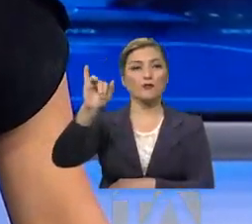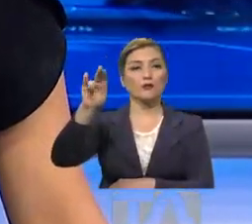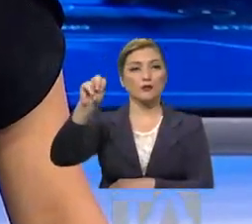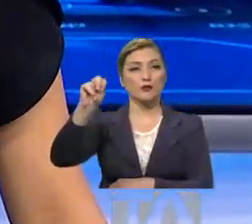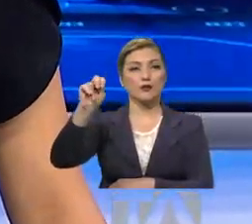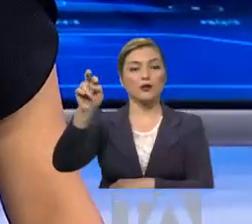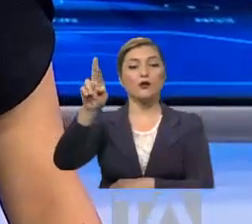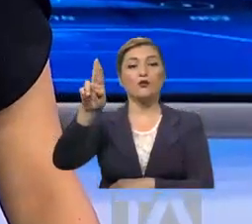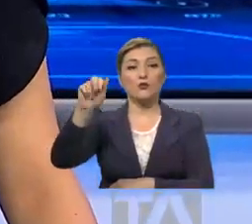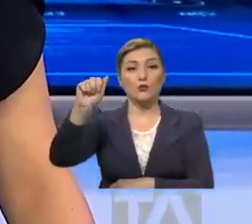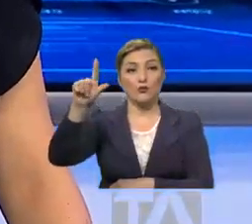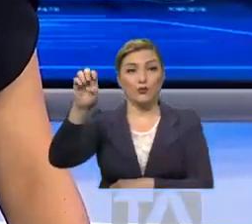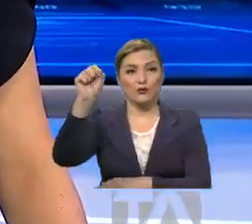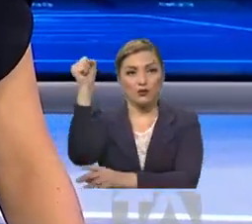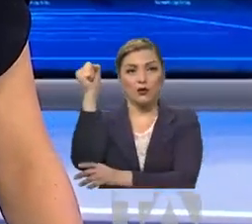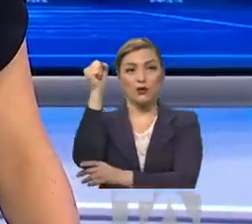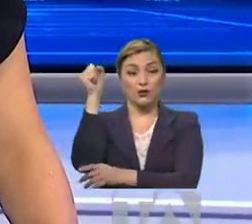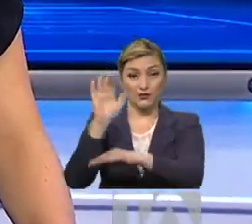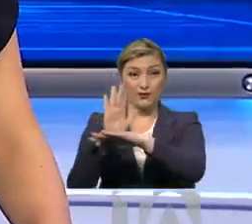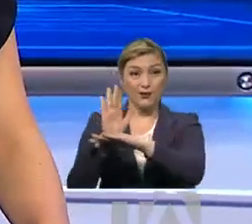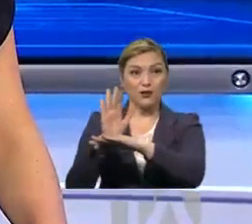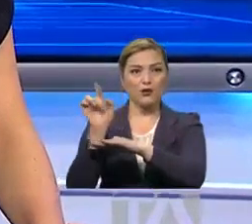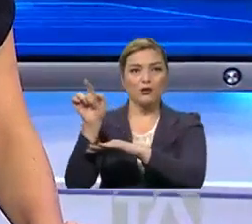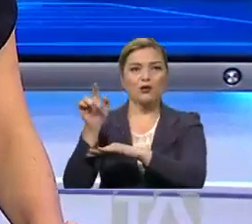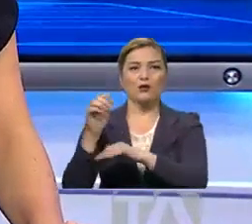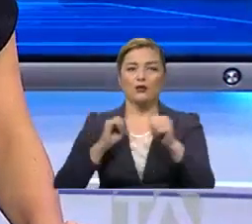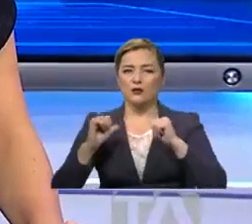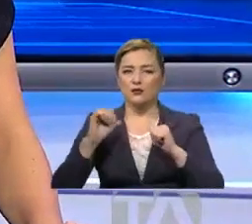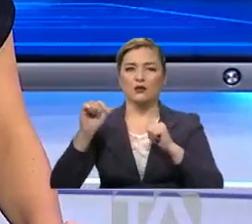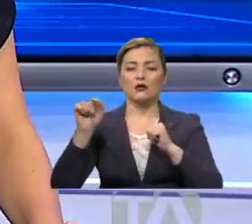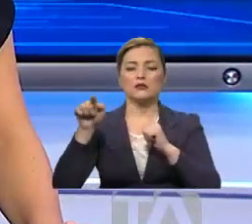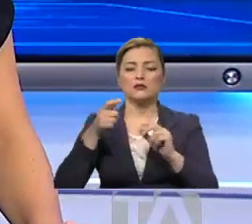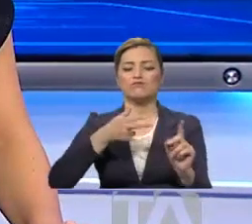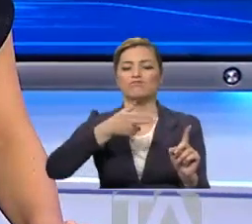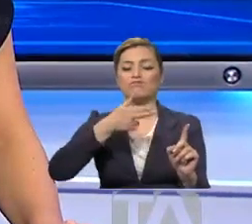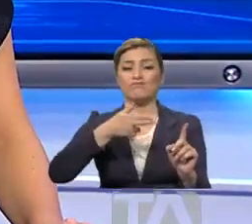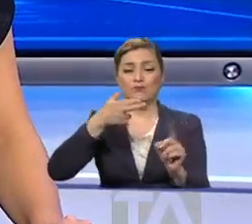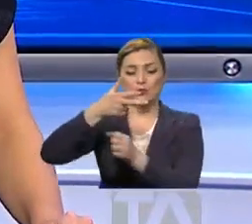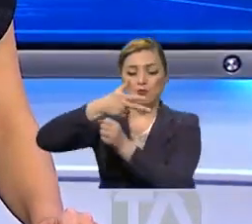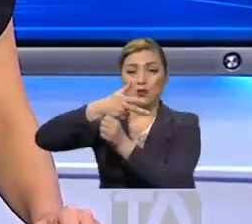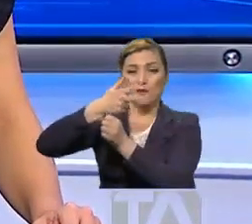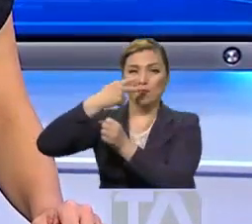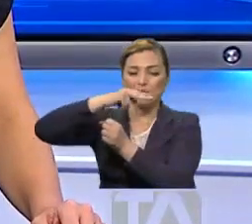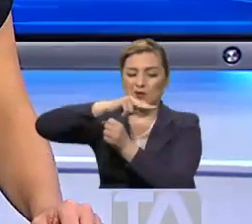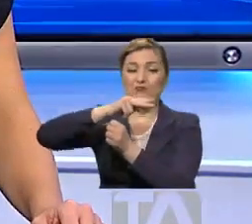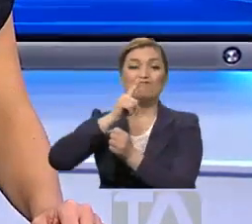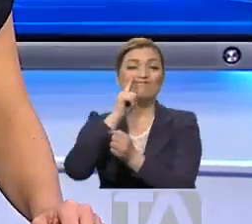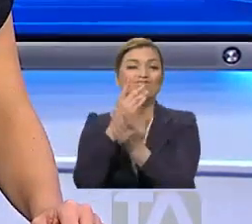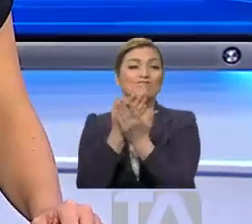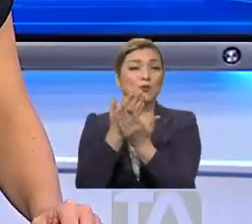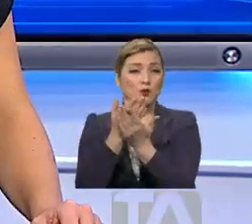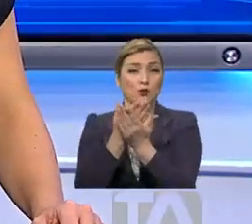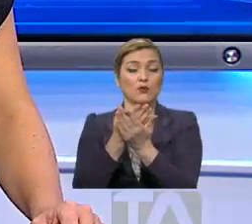la mañana de ayer al estilo sicariato en Guayaquil. Cámaras de seguridad captaron el lugar donde ocurrió este crimen. Hay conmoción